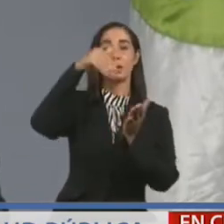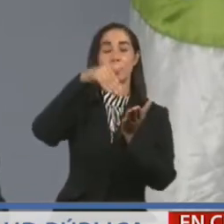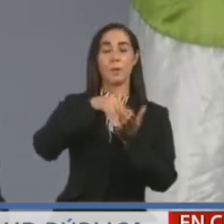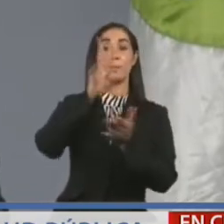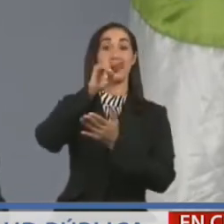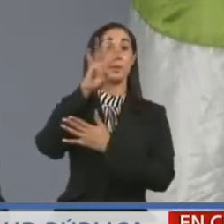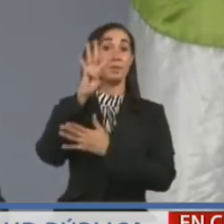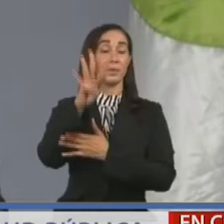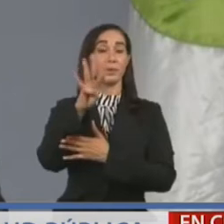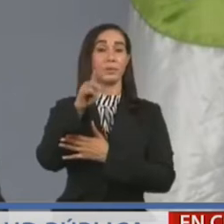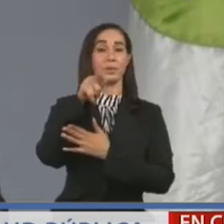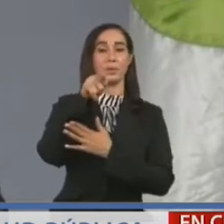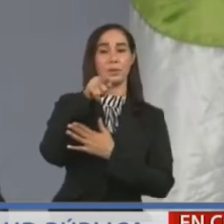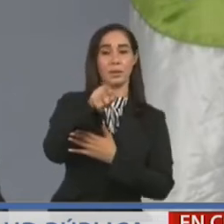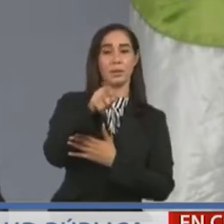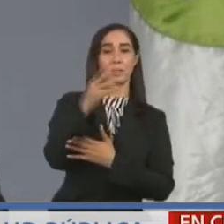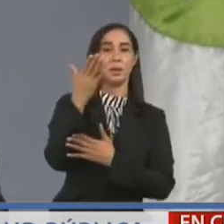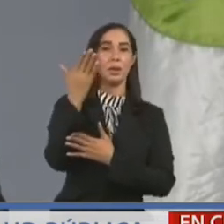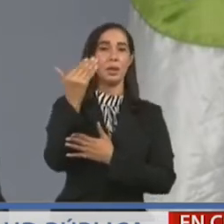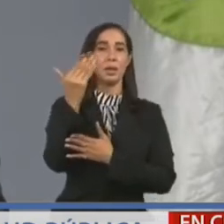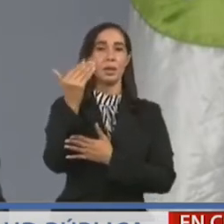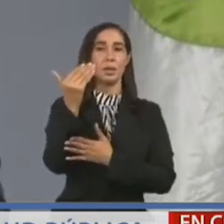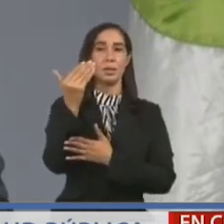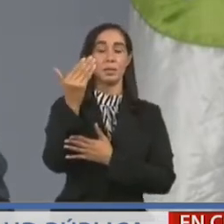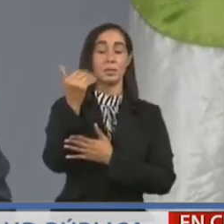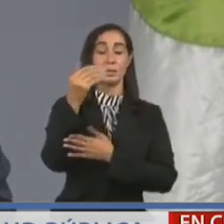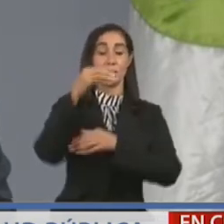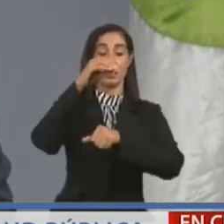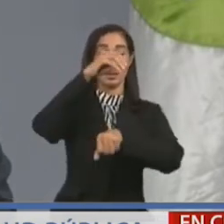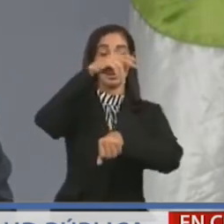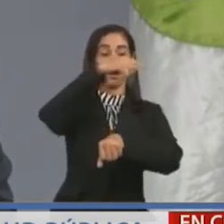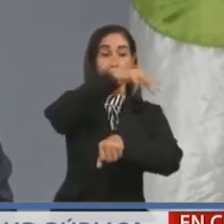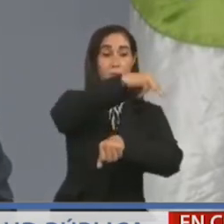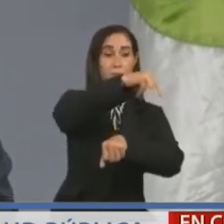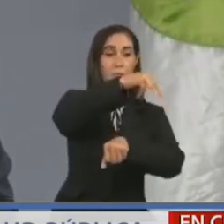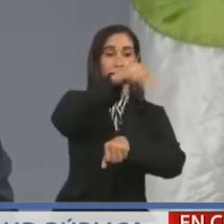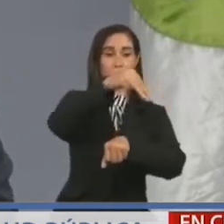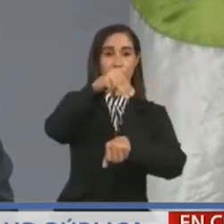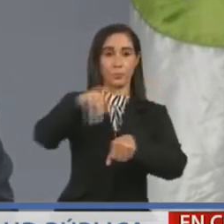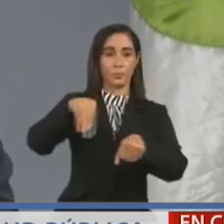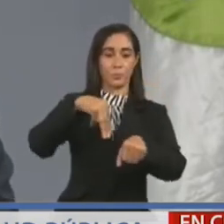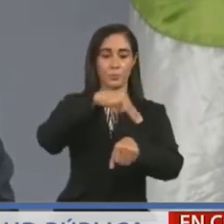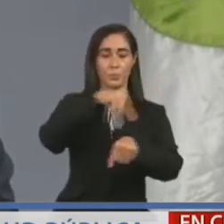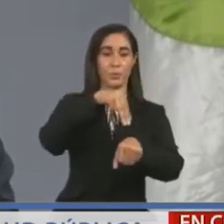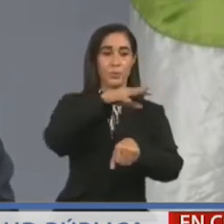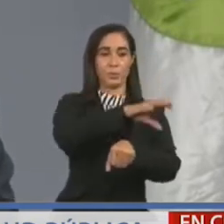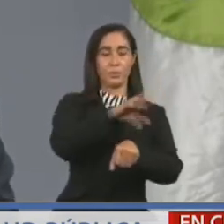5.024 de los casos se encuentran en 15 municipios ya señalados.